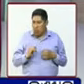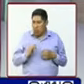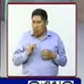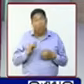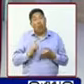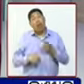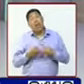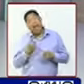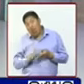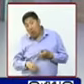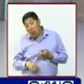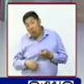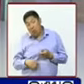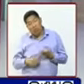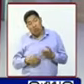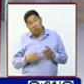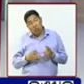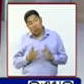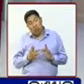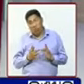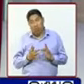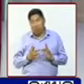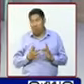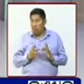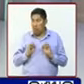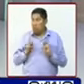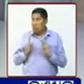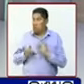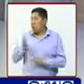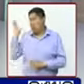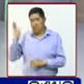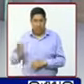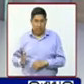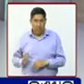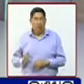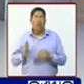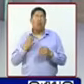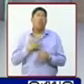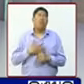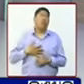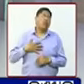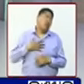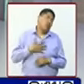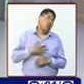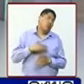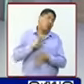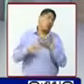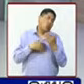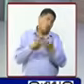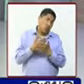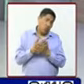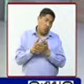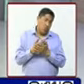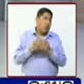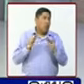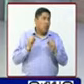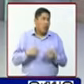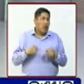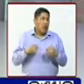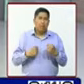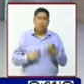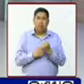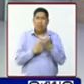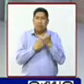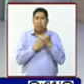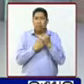amigos, ¿no? Se ponen en contacto y se... Sí, la contención en la casa es muy importante, pero por favor, creo que toda la sociedad, de alguna manera, tiene que